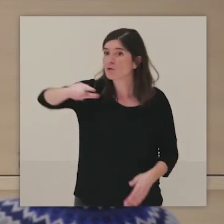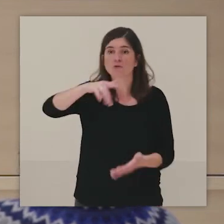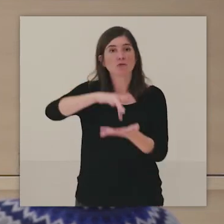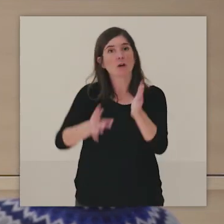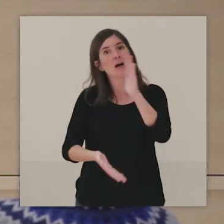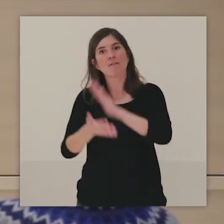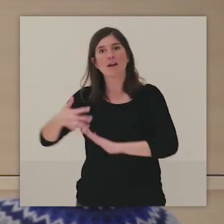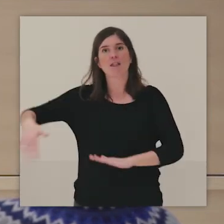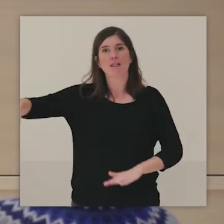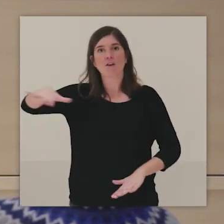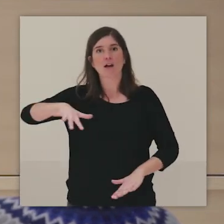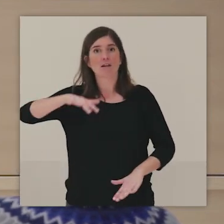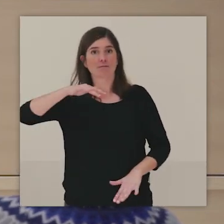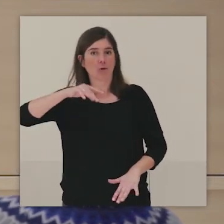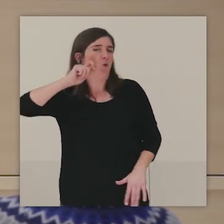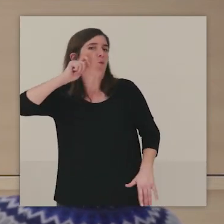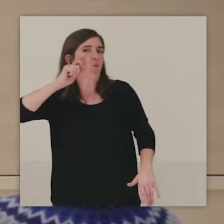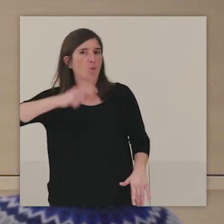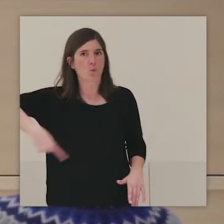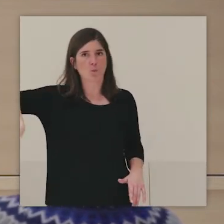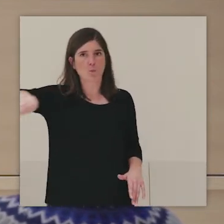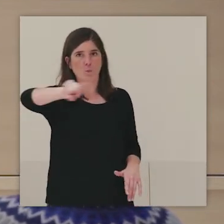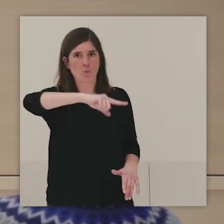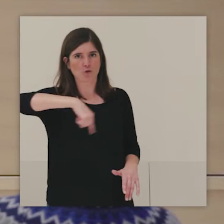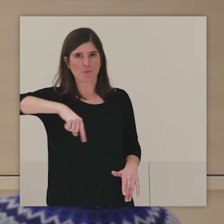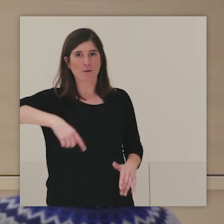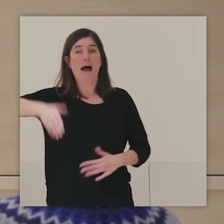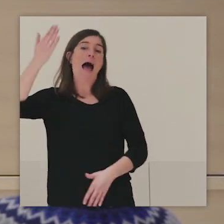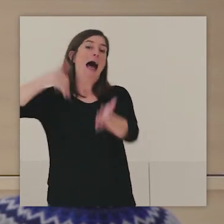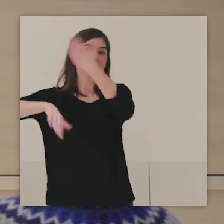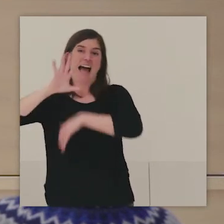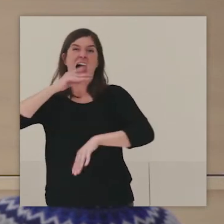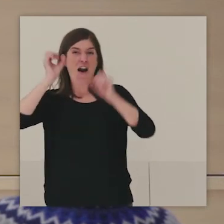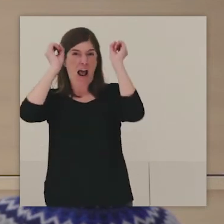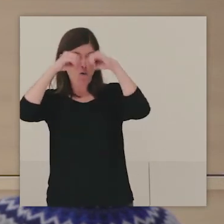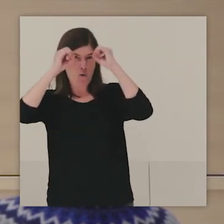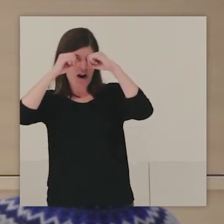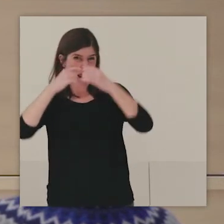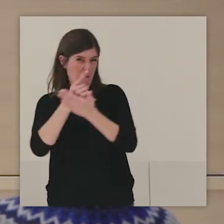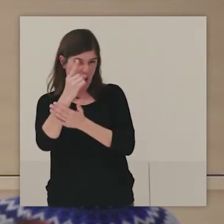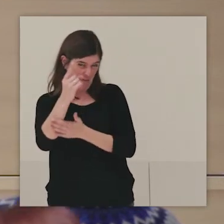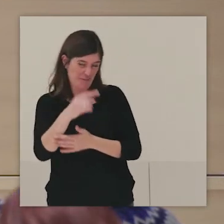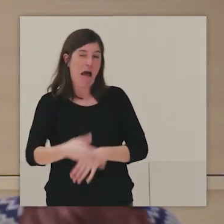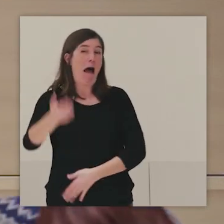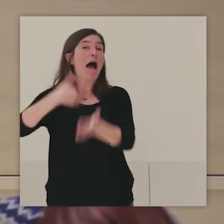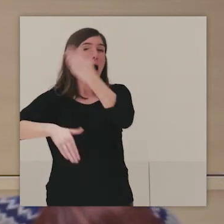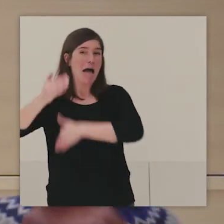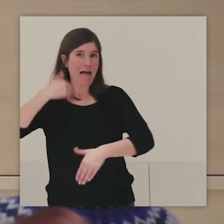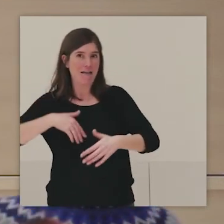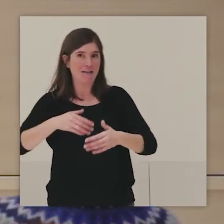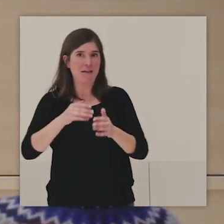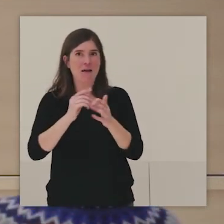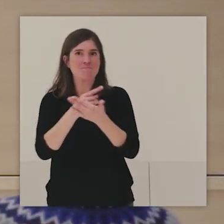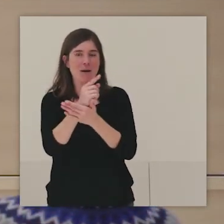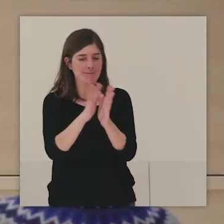sitio de turistas utilizamos el mapa desplegable, bueno, en la época que había mapas desplegables, ¿no? Y cogíamos